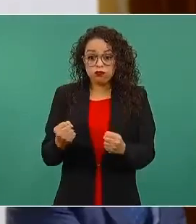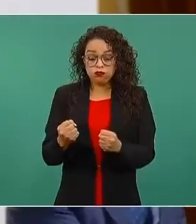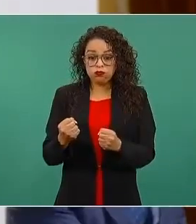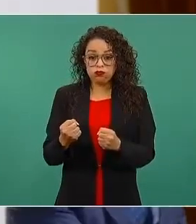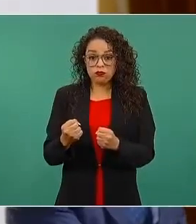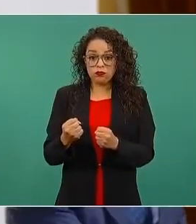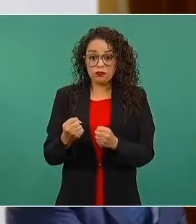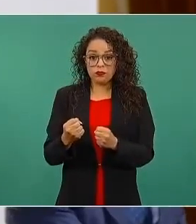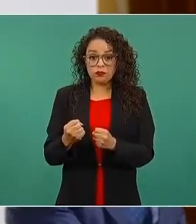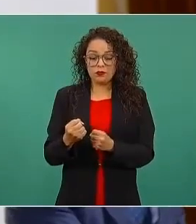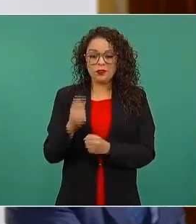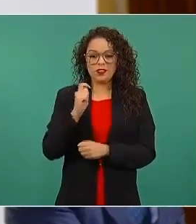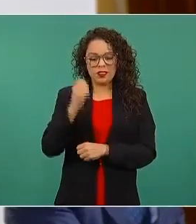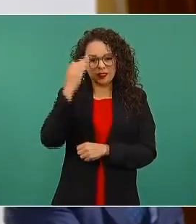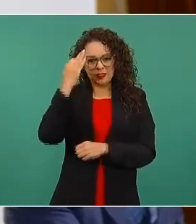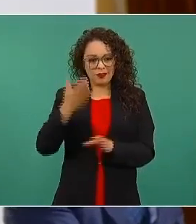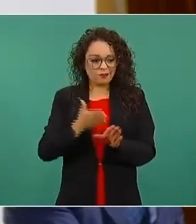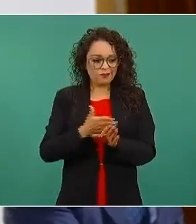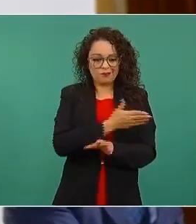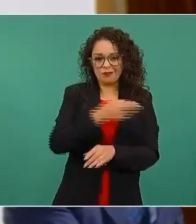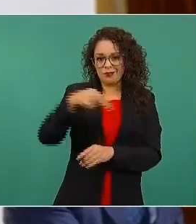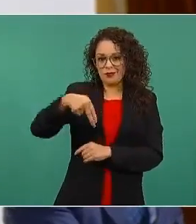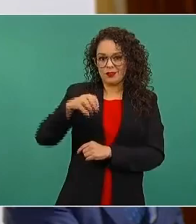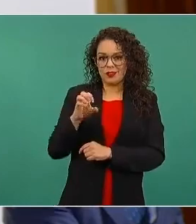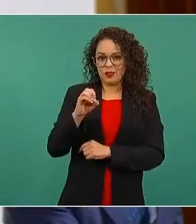durante el periodo neoliberal.